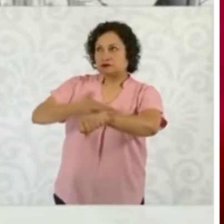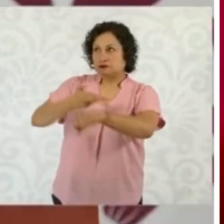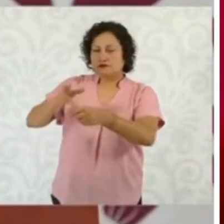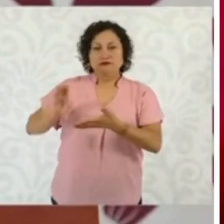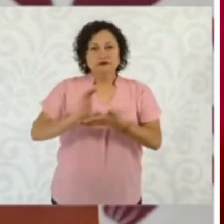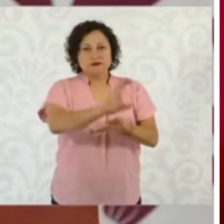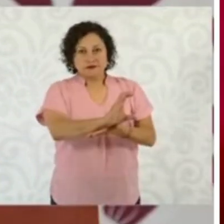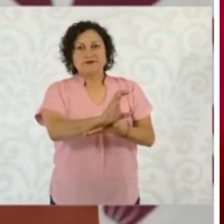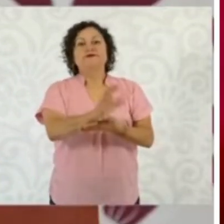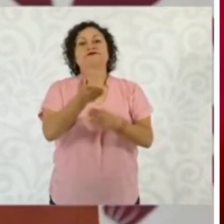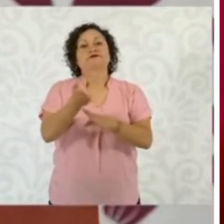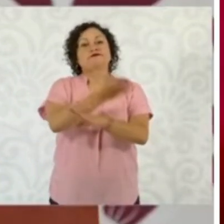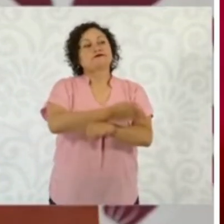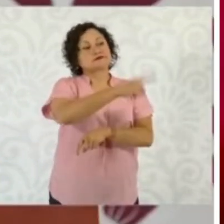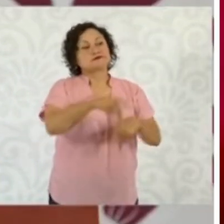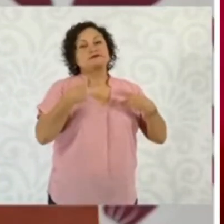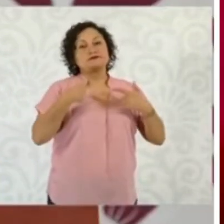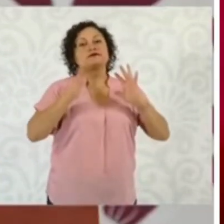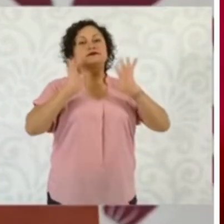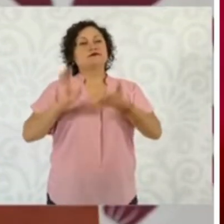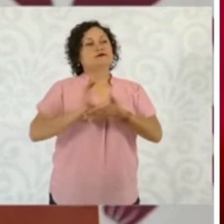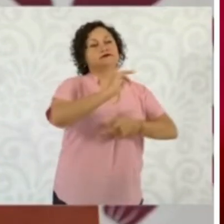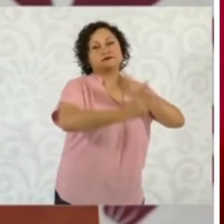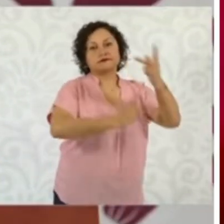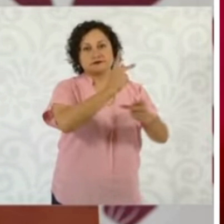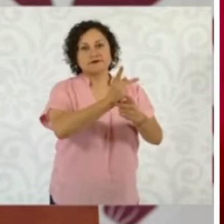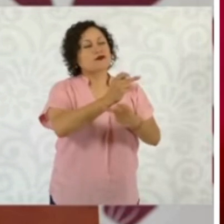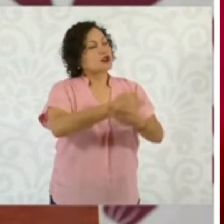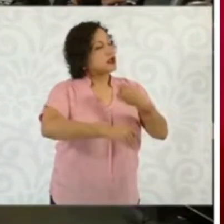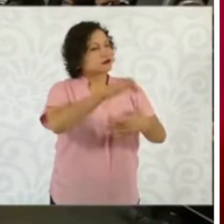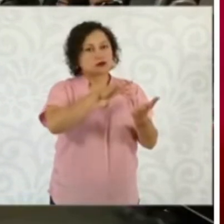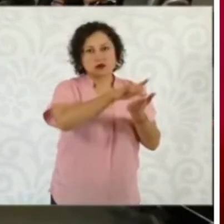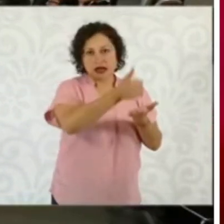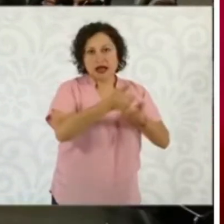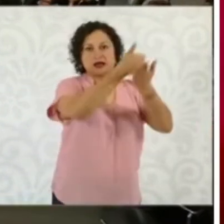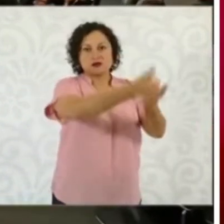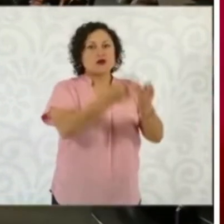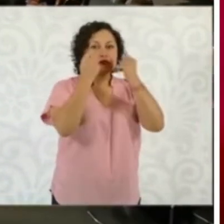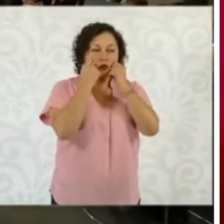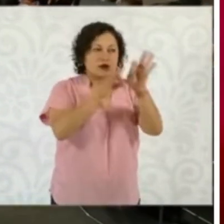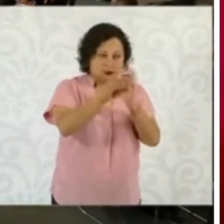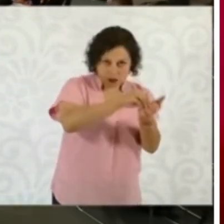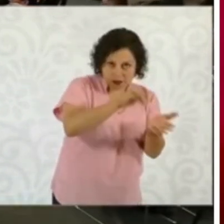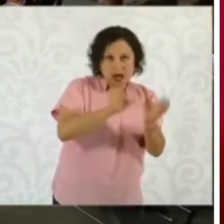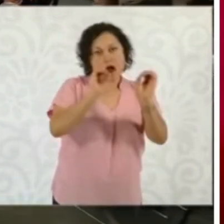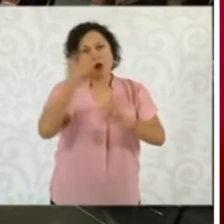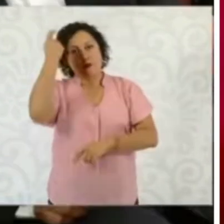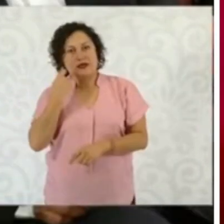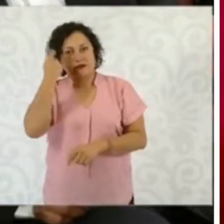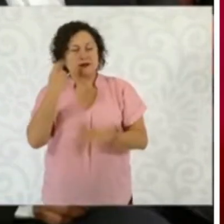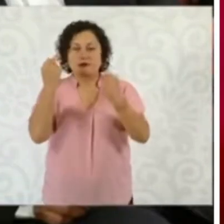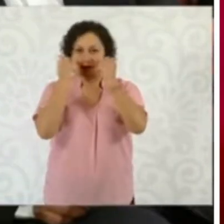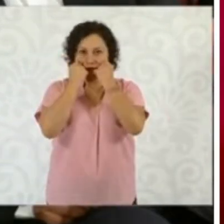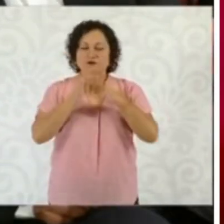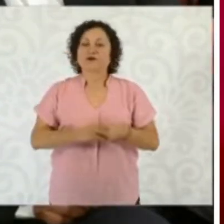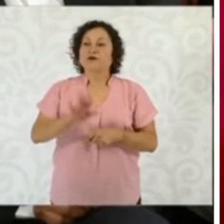que tienen deudas impagables, se les va a ayudar a todos, sean pensionados o sean activos. Okay. En otro tema, bueno, igual